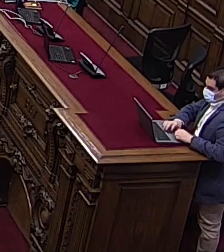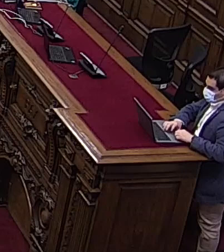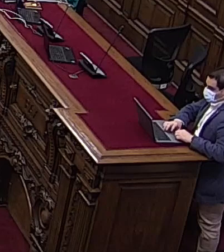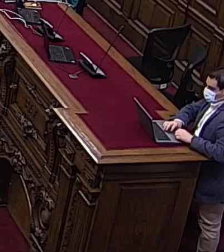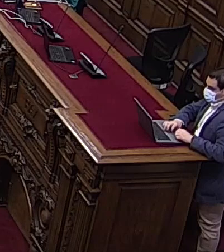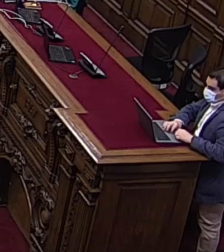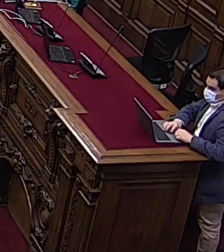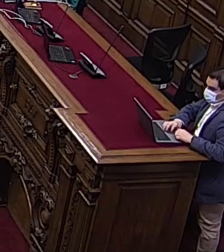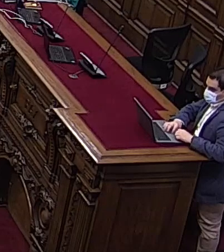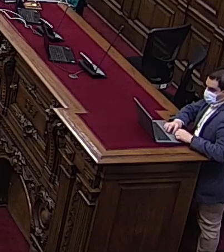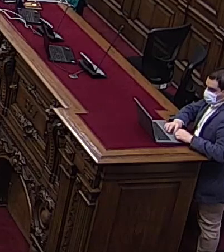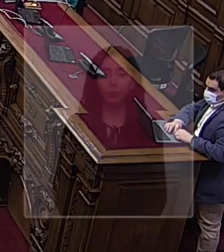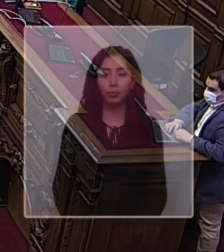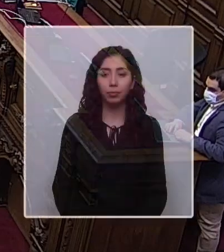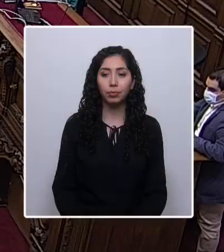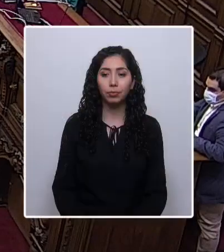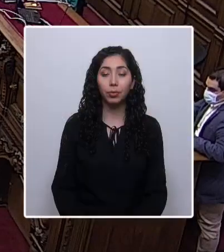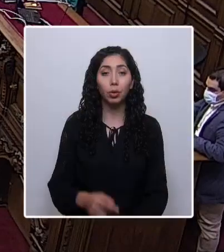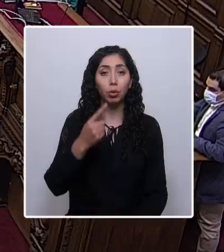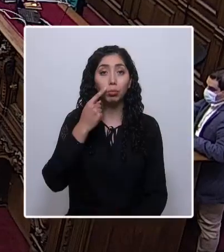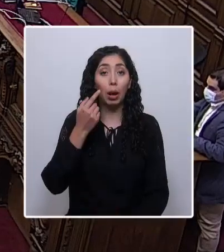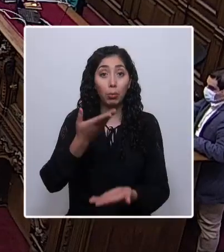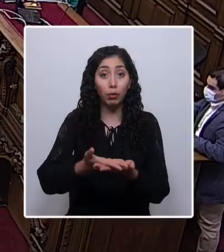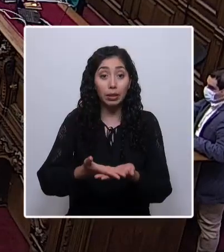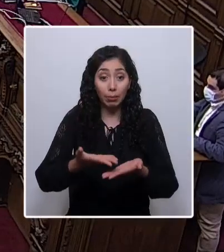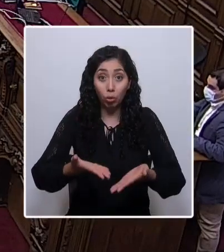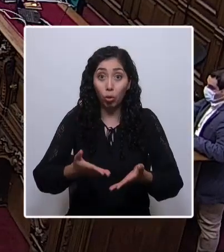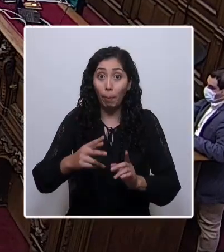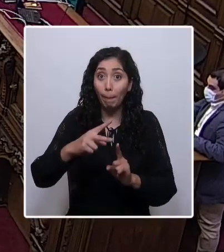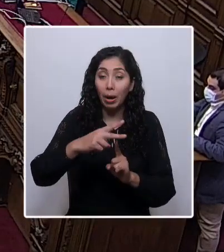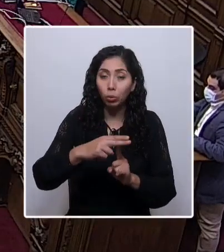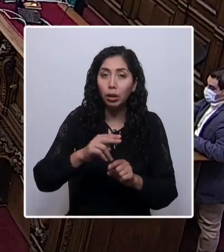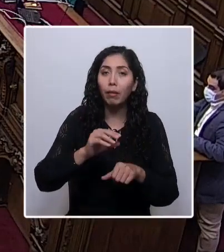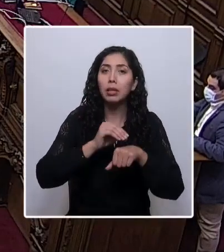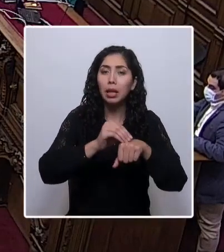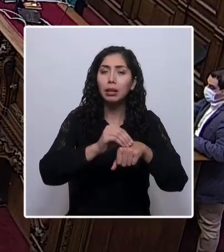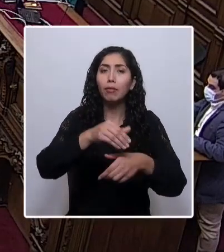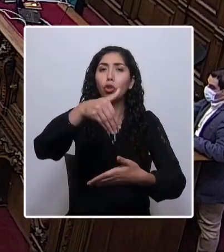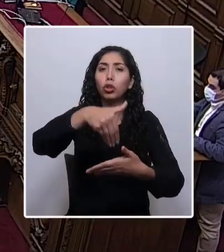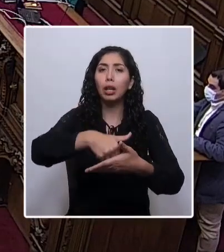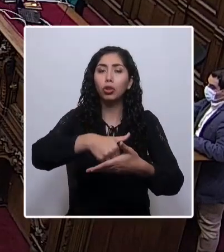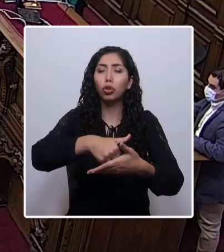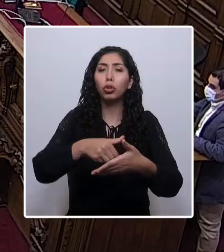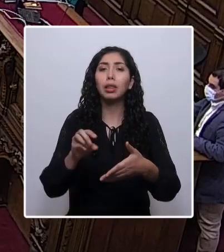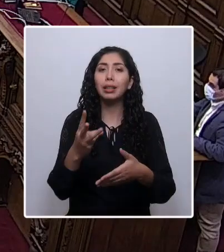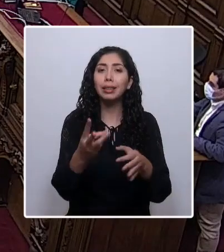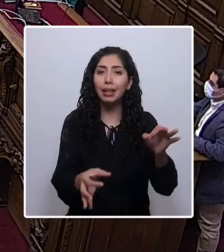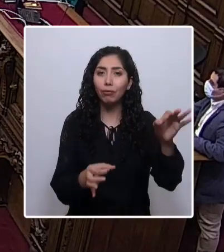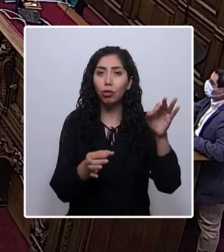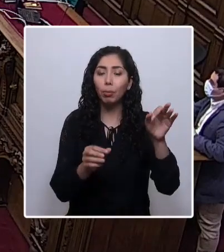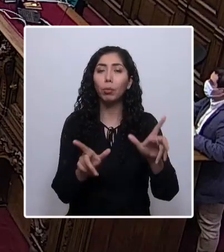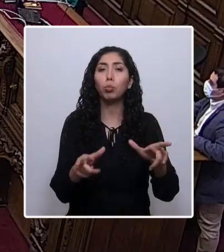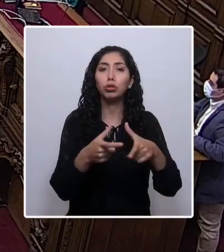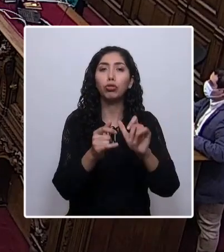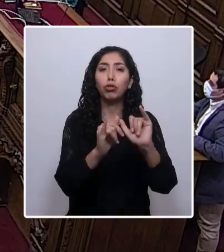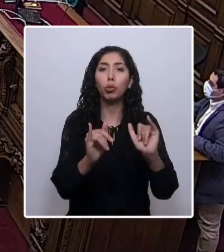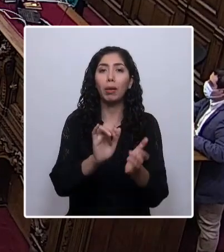Aprovechamos esta pausa para recordar que estamos votando en particular el tercer informe de la Comisión de Forma de Estado, Ordenamiento,